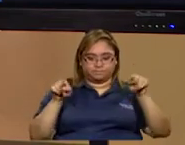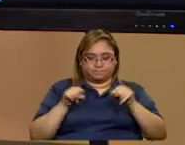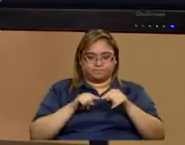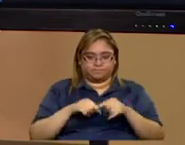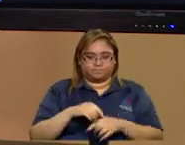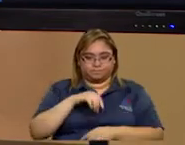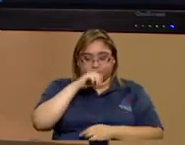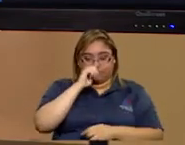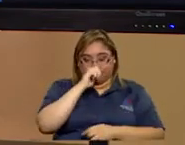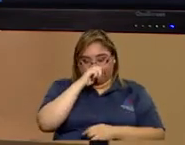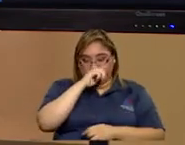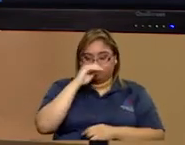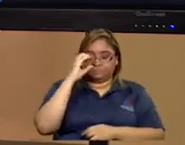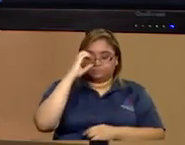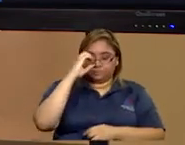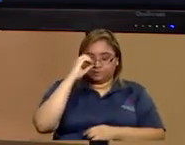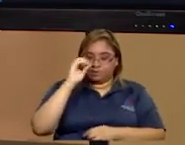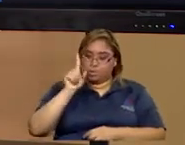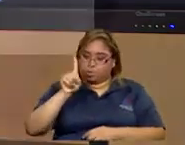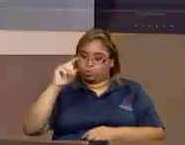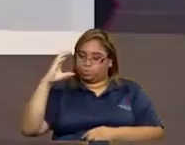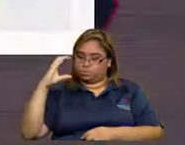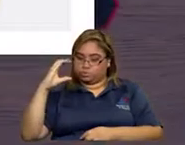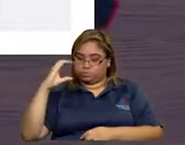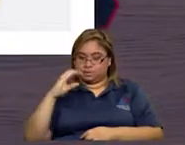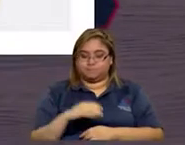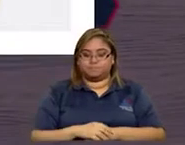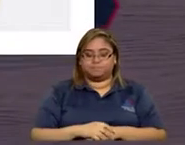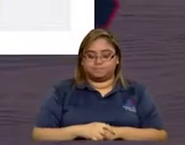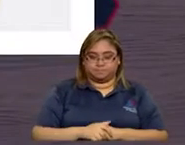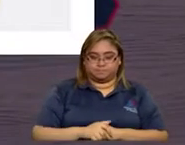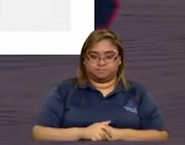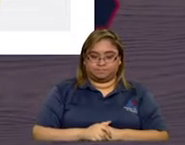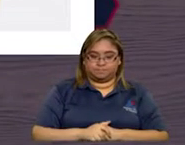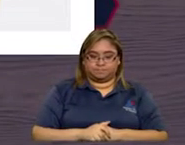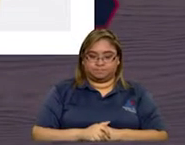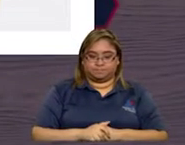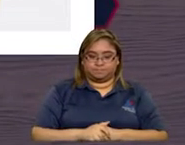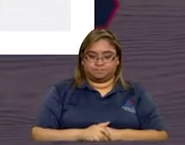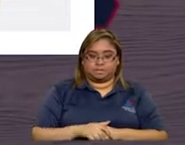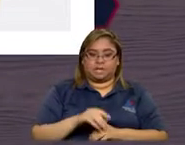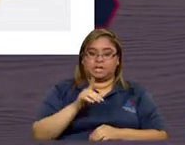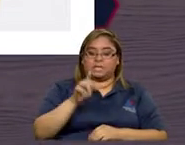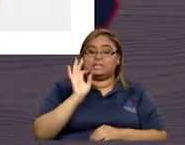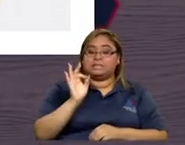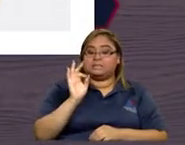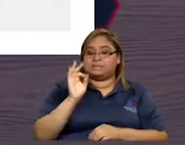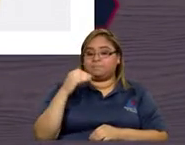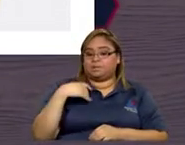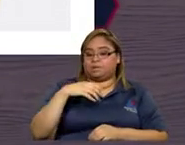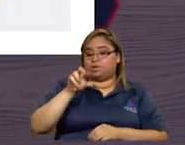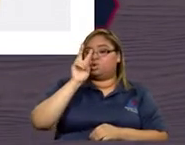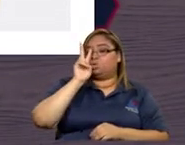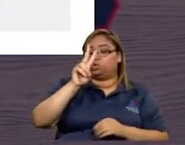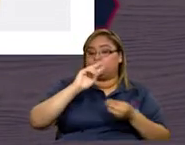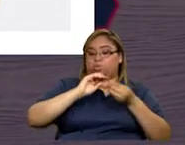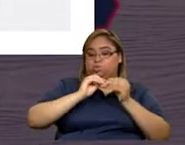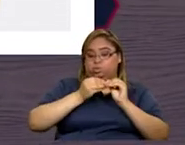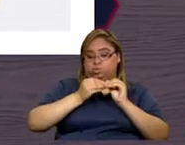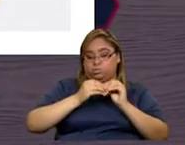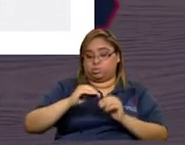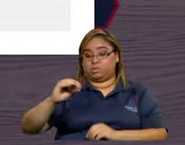Tenemos 01C. Aquí en este modelo normalmente empieza con 2 dígitos y la letra